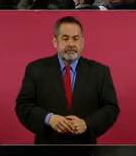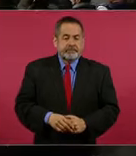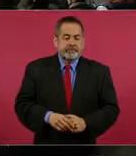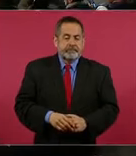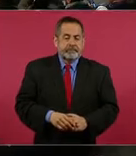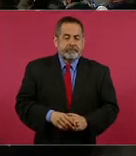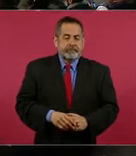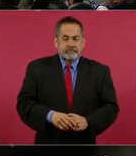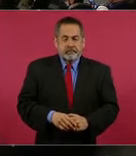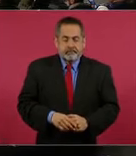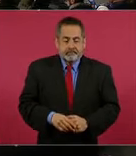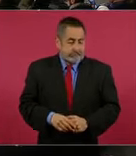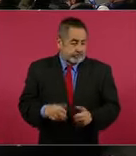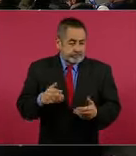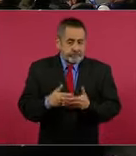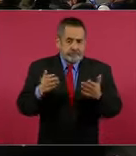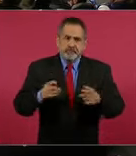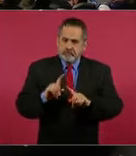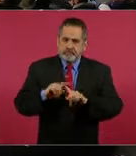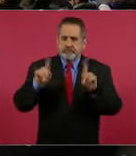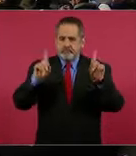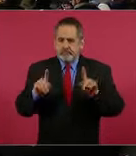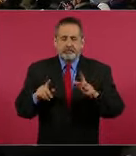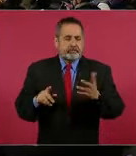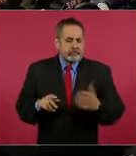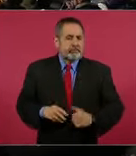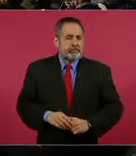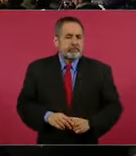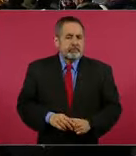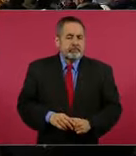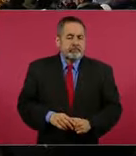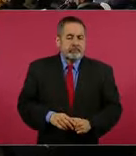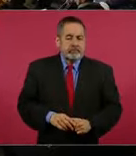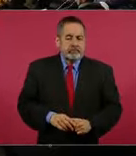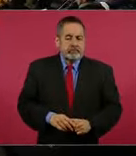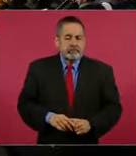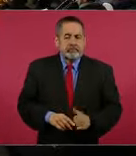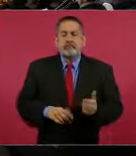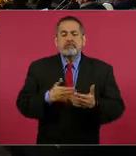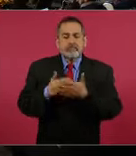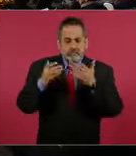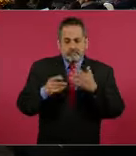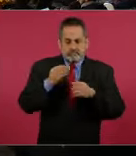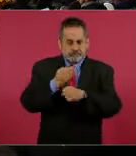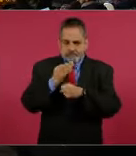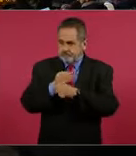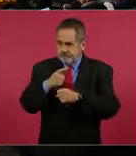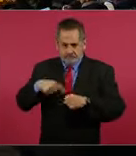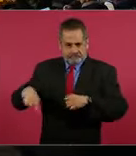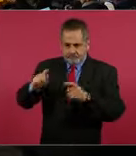Entonces, ahora es distinto, se están llevando a cabo estos cambios